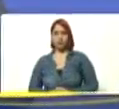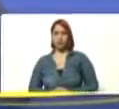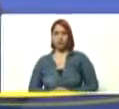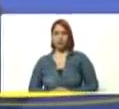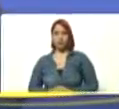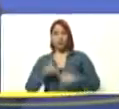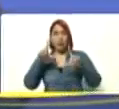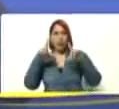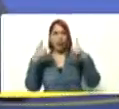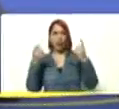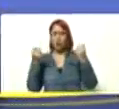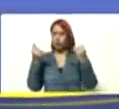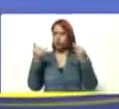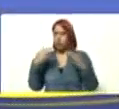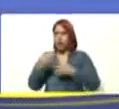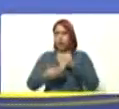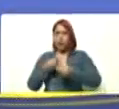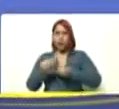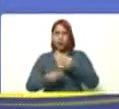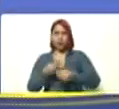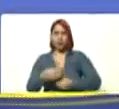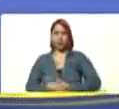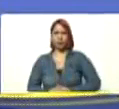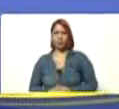En La Guaira, ¿cuánto se ha hecho?